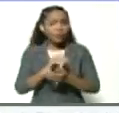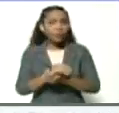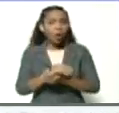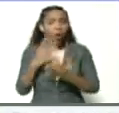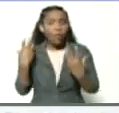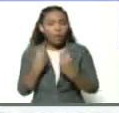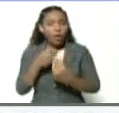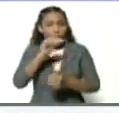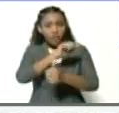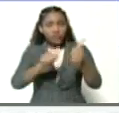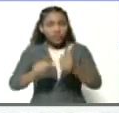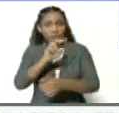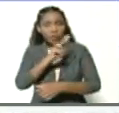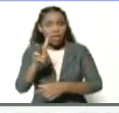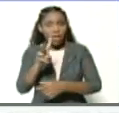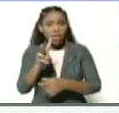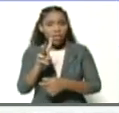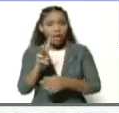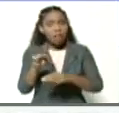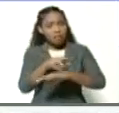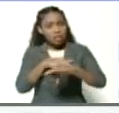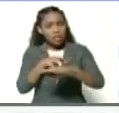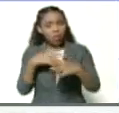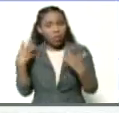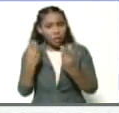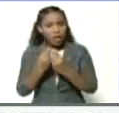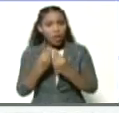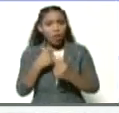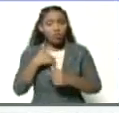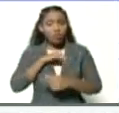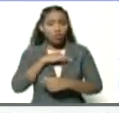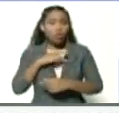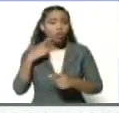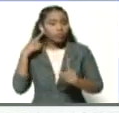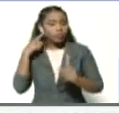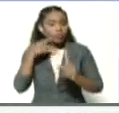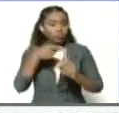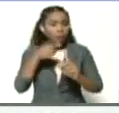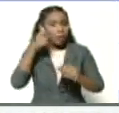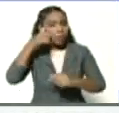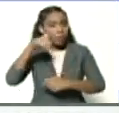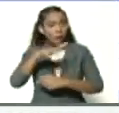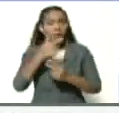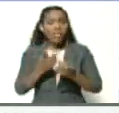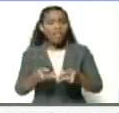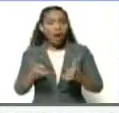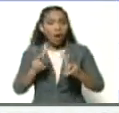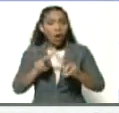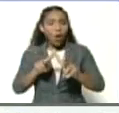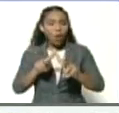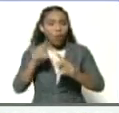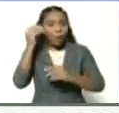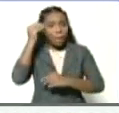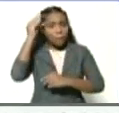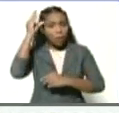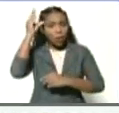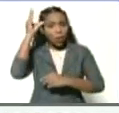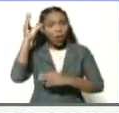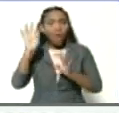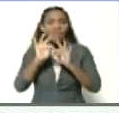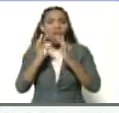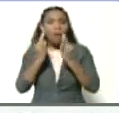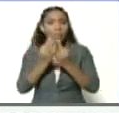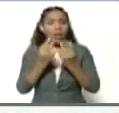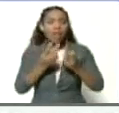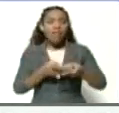vicepresidenta, compañeros ministros, nosotros tenemos que ir hacia un pueblo de valores, hacia familia en